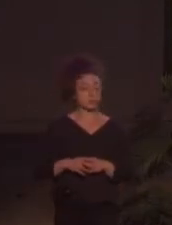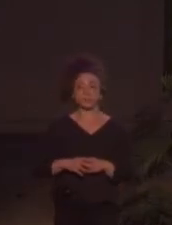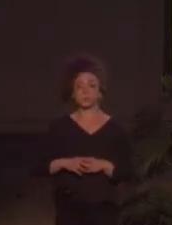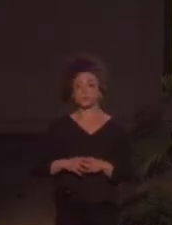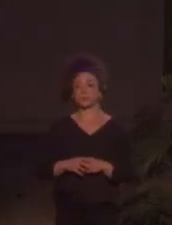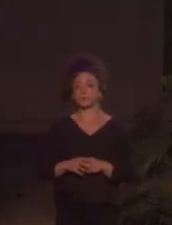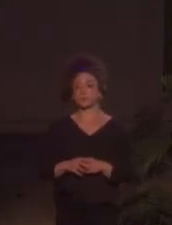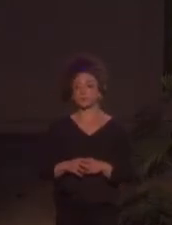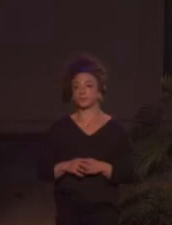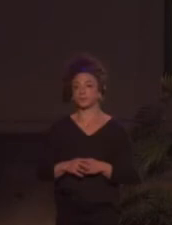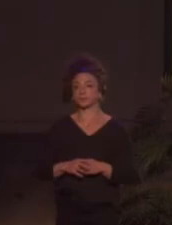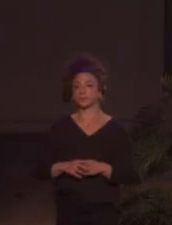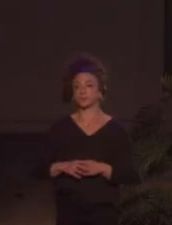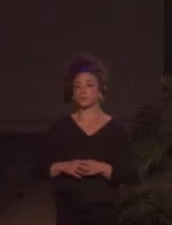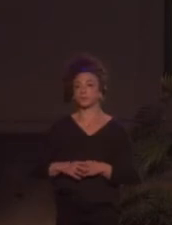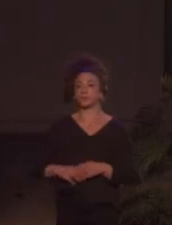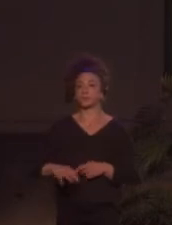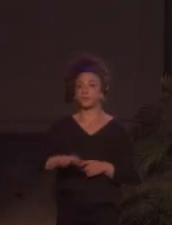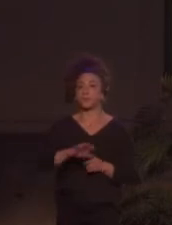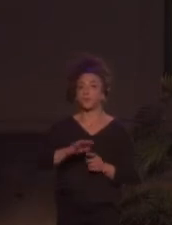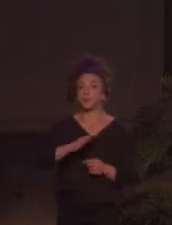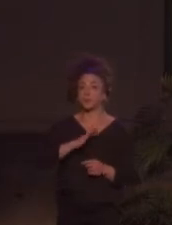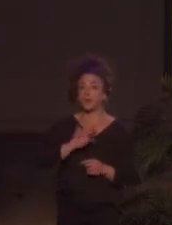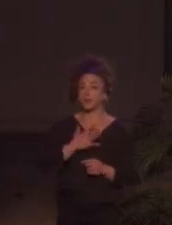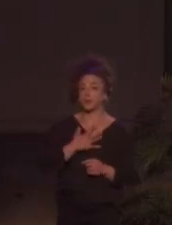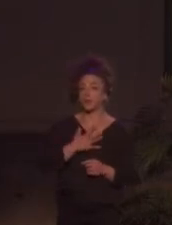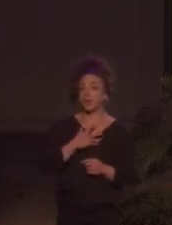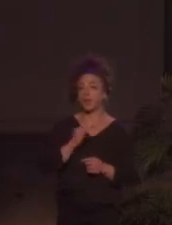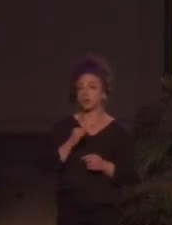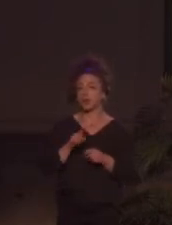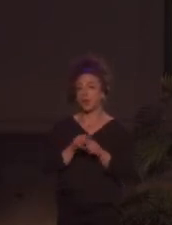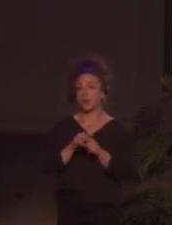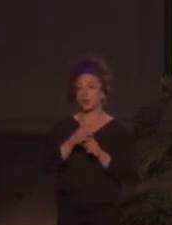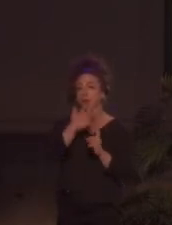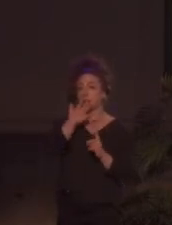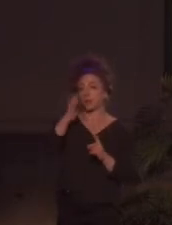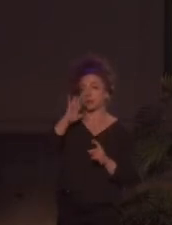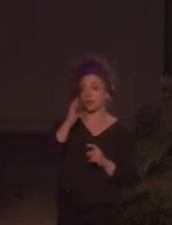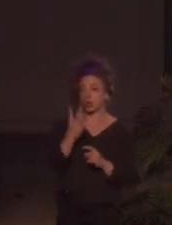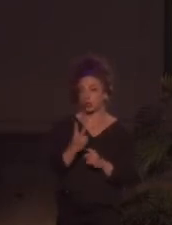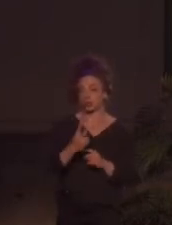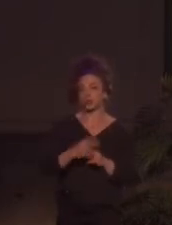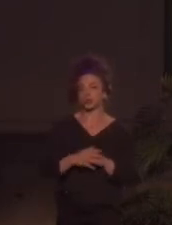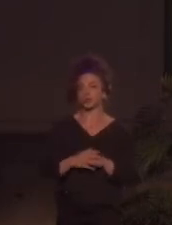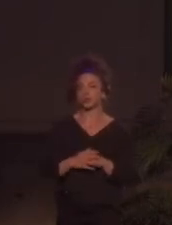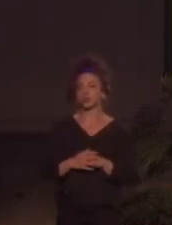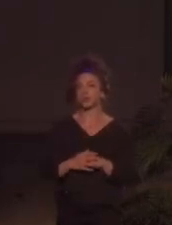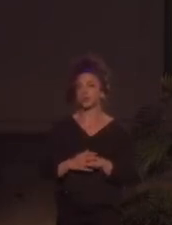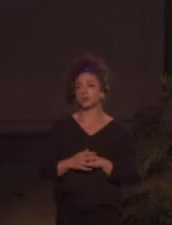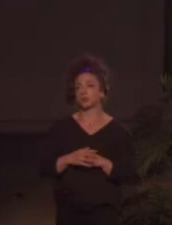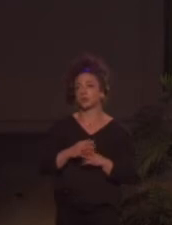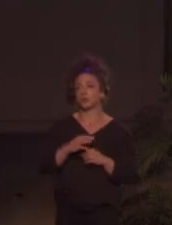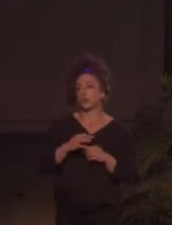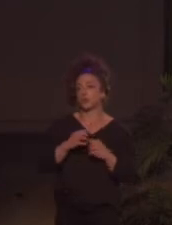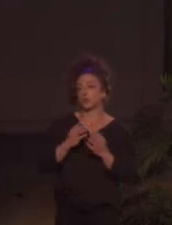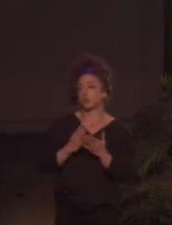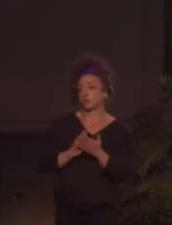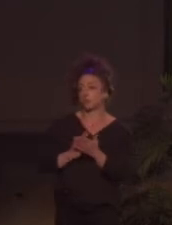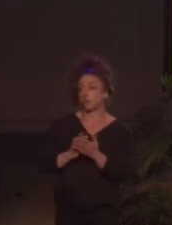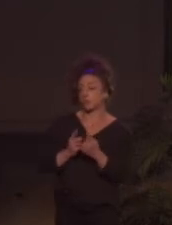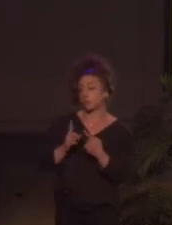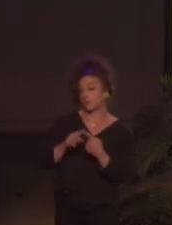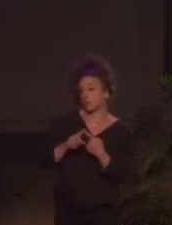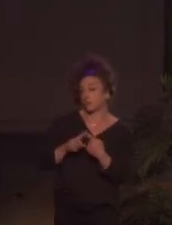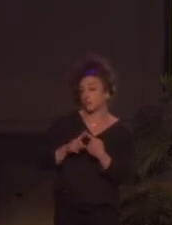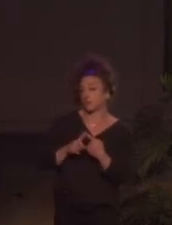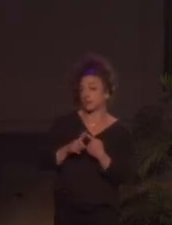Daude bi alde, bat, ba, argumentu guztiz inbalido bat dela niretzat norberaren koherentziari referentzia egitea, ez?